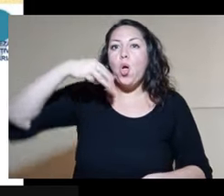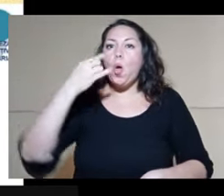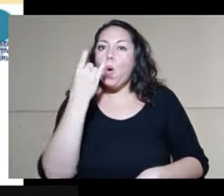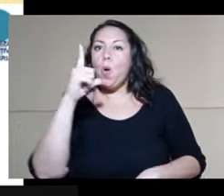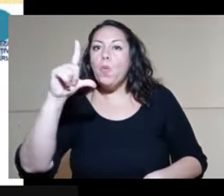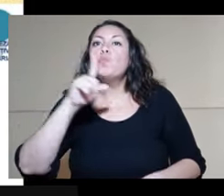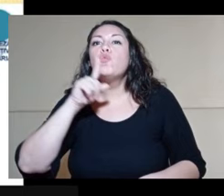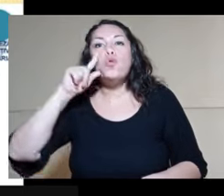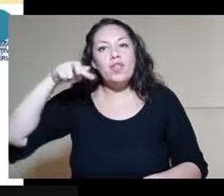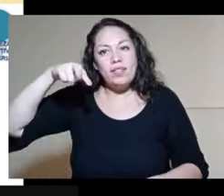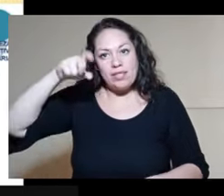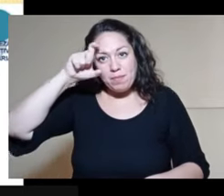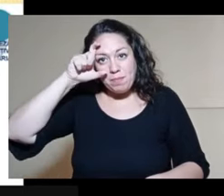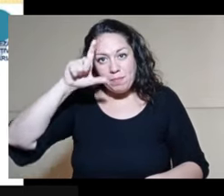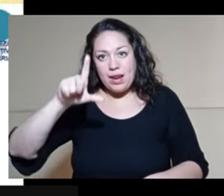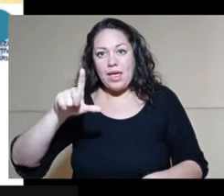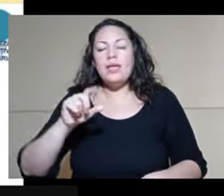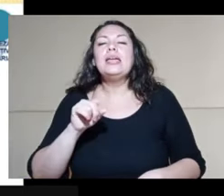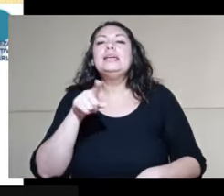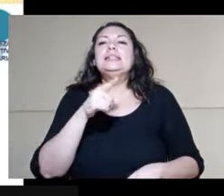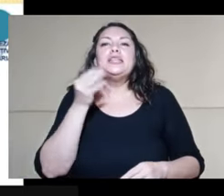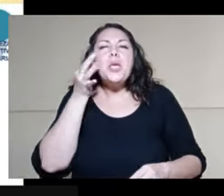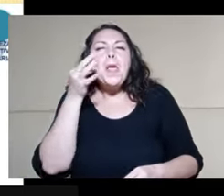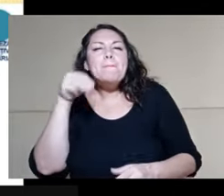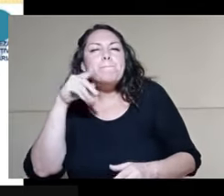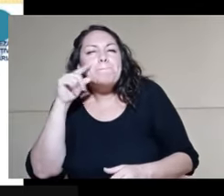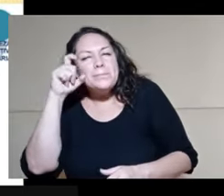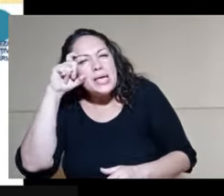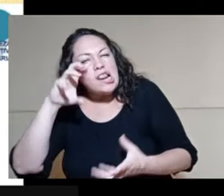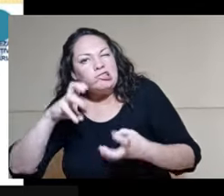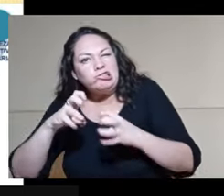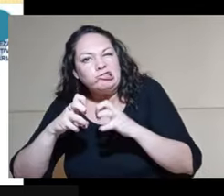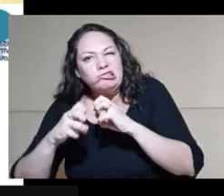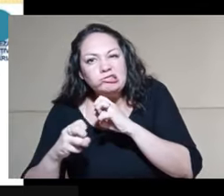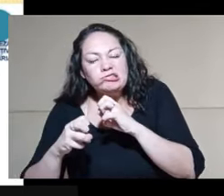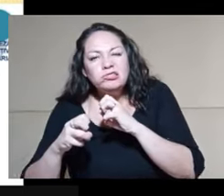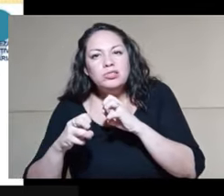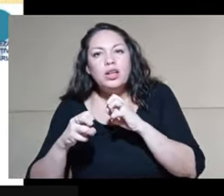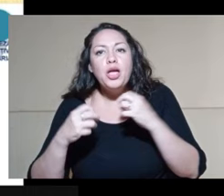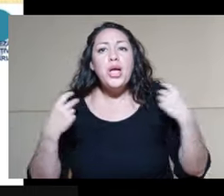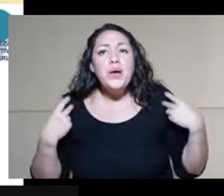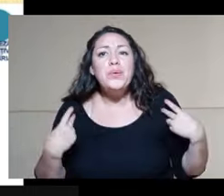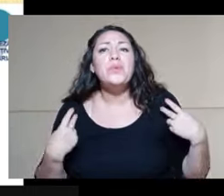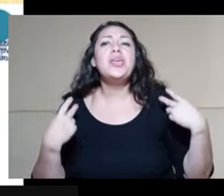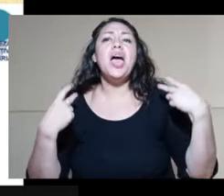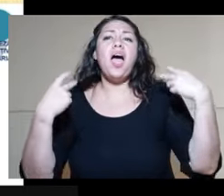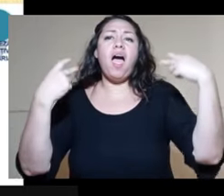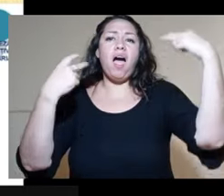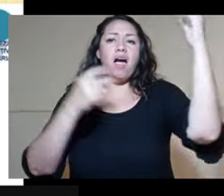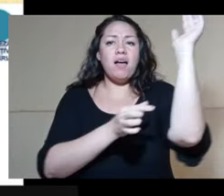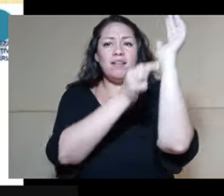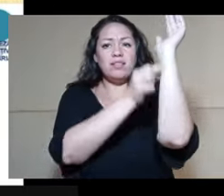es todo este tracto, ¿no es cierto? Si hay una afectación de la sustancia blanca donde se destruye la mielina, la persona con esclerosis múltiple